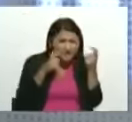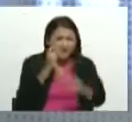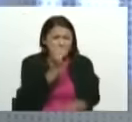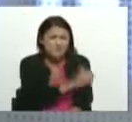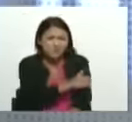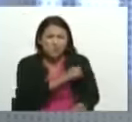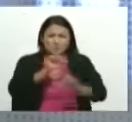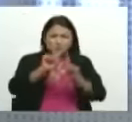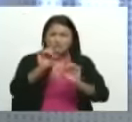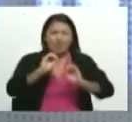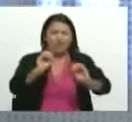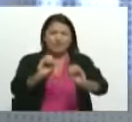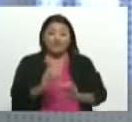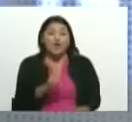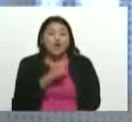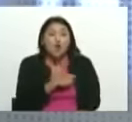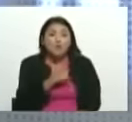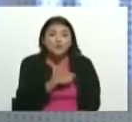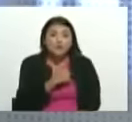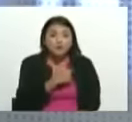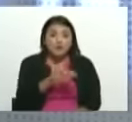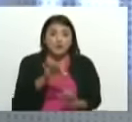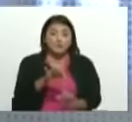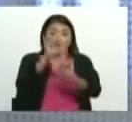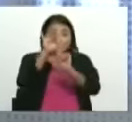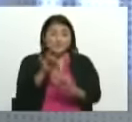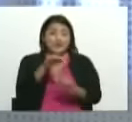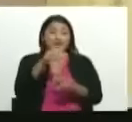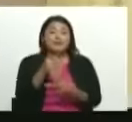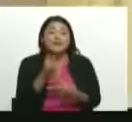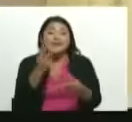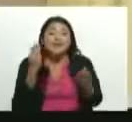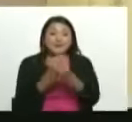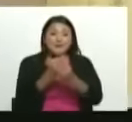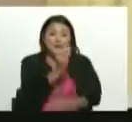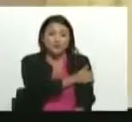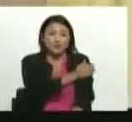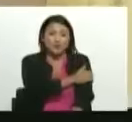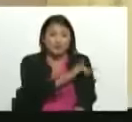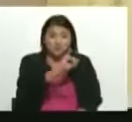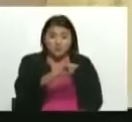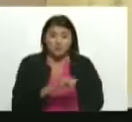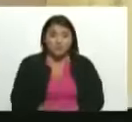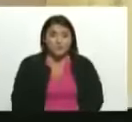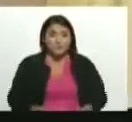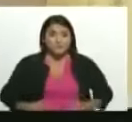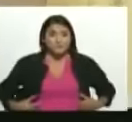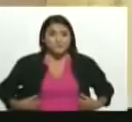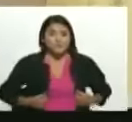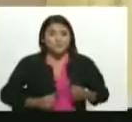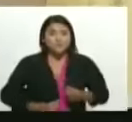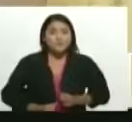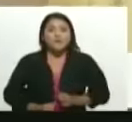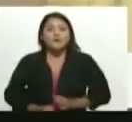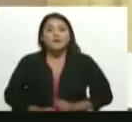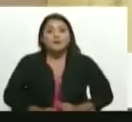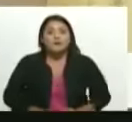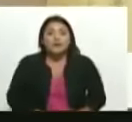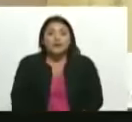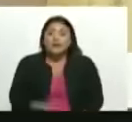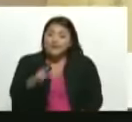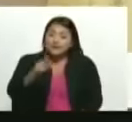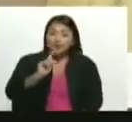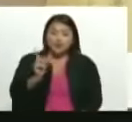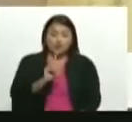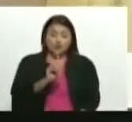Patriótico, de la Comisión Nacional de Primarias. El problema es que no fue, que es lo que estoy diciendo, no fue